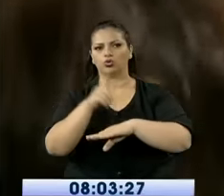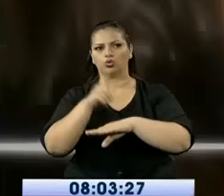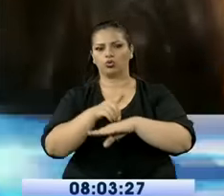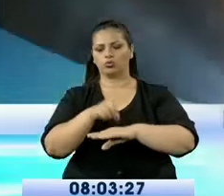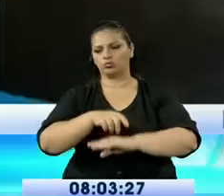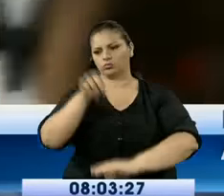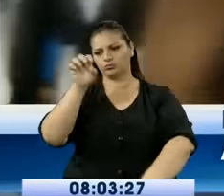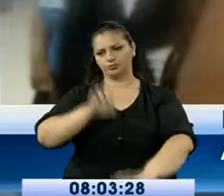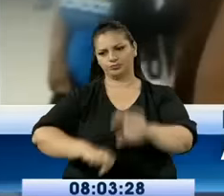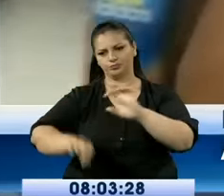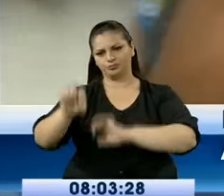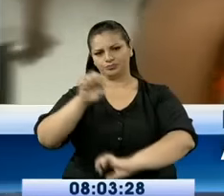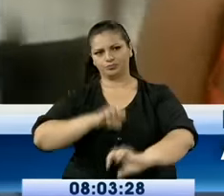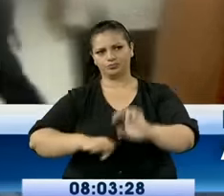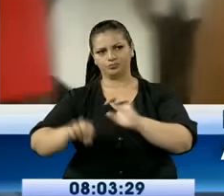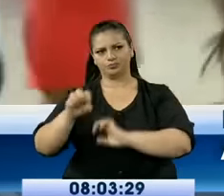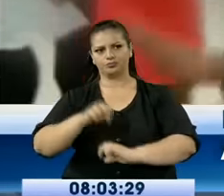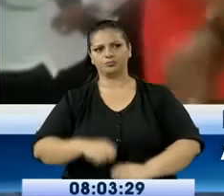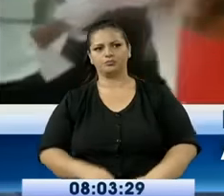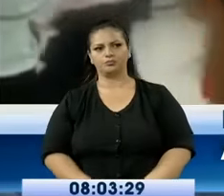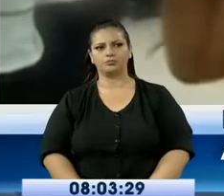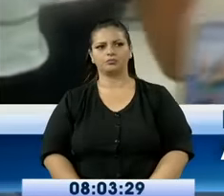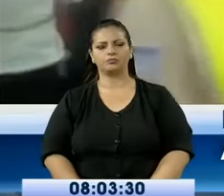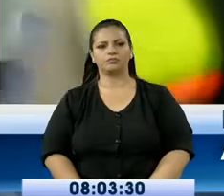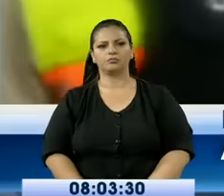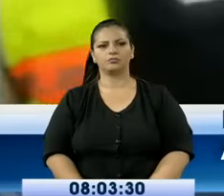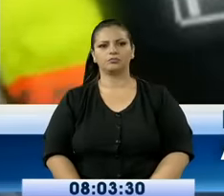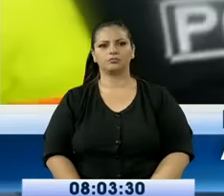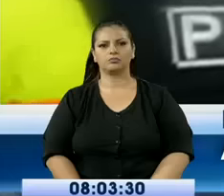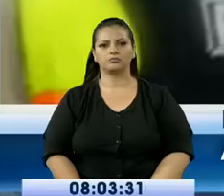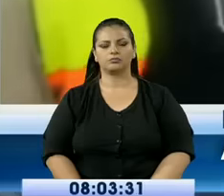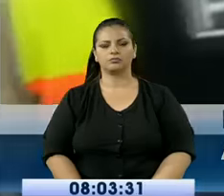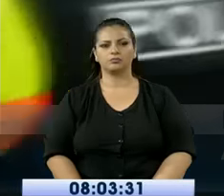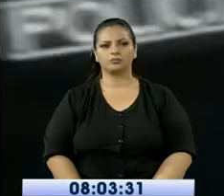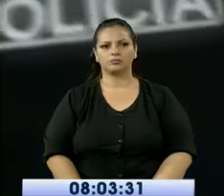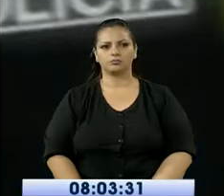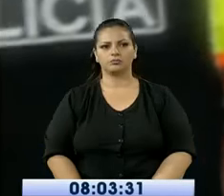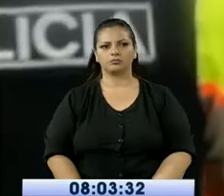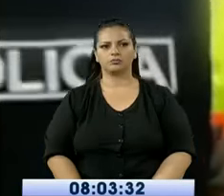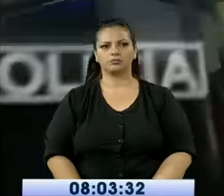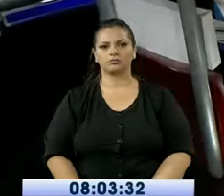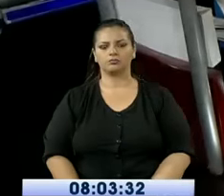pruebas toxicológicas, informó Lupciola Salazar.